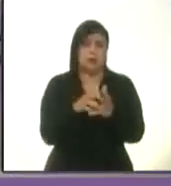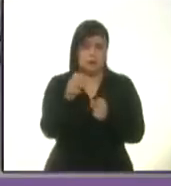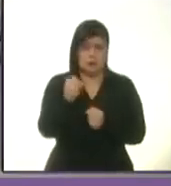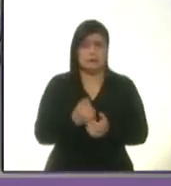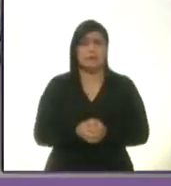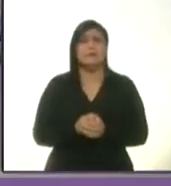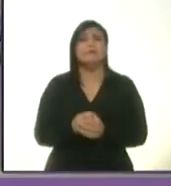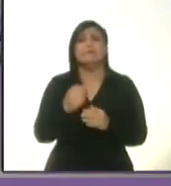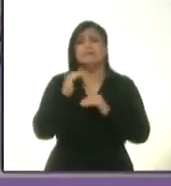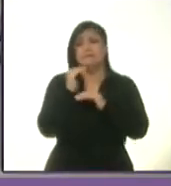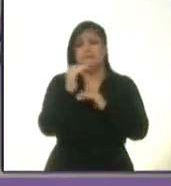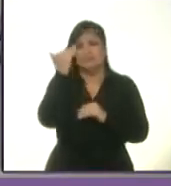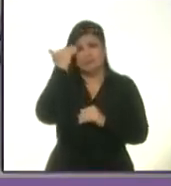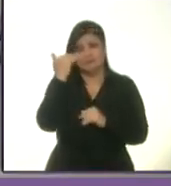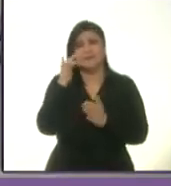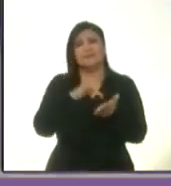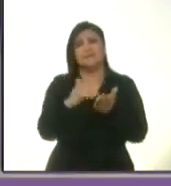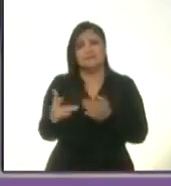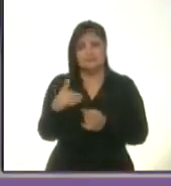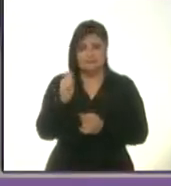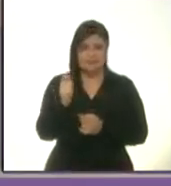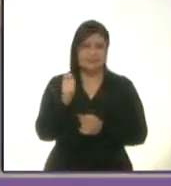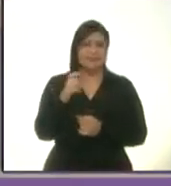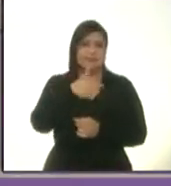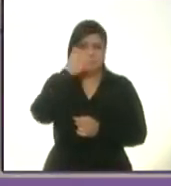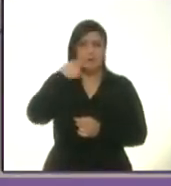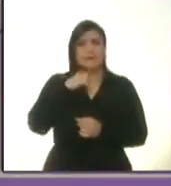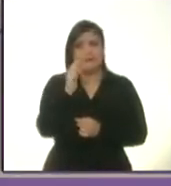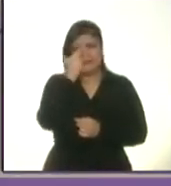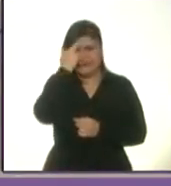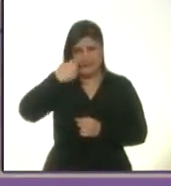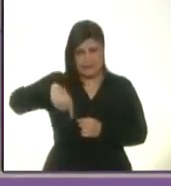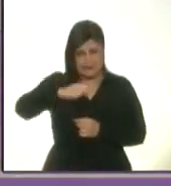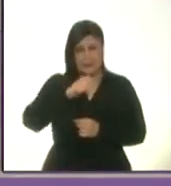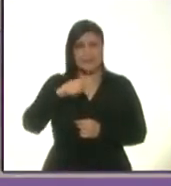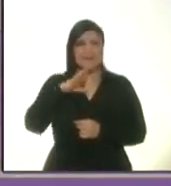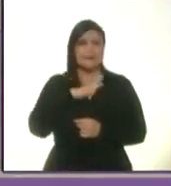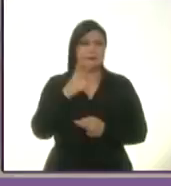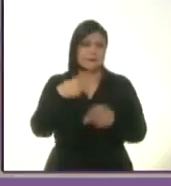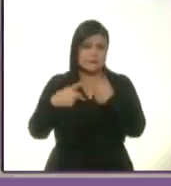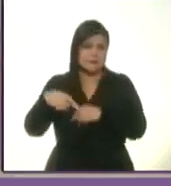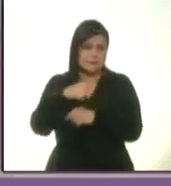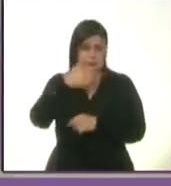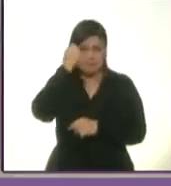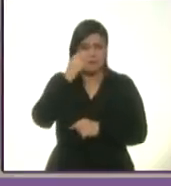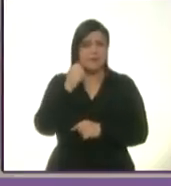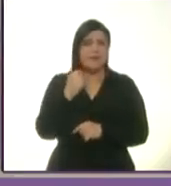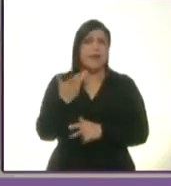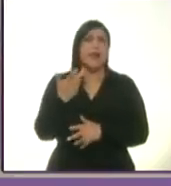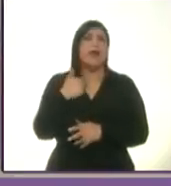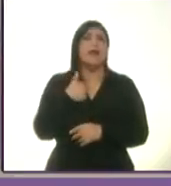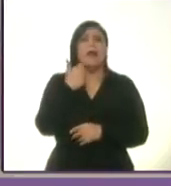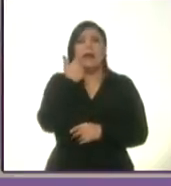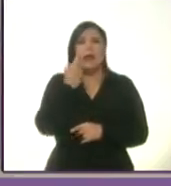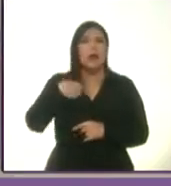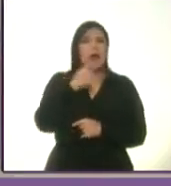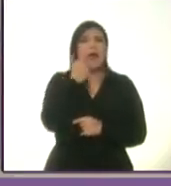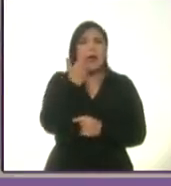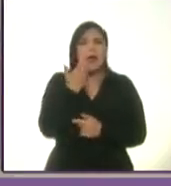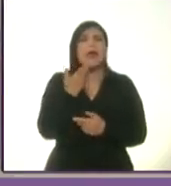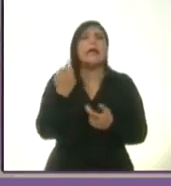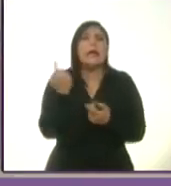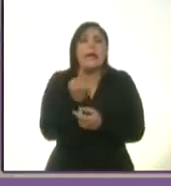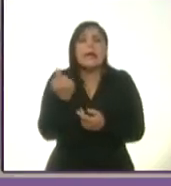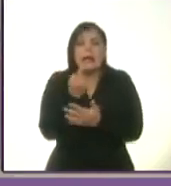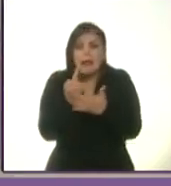tiempo candidato muchísimas gracias les recuerdo a los candidatos aquí presentes que más del que queremos escuchar los ciudadanos el cómo